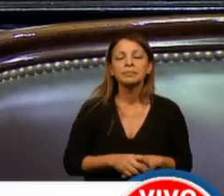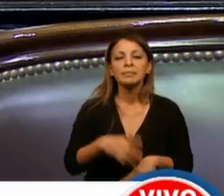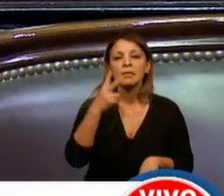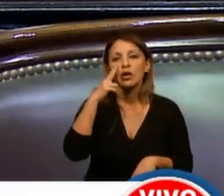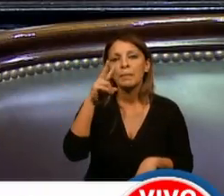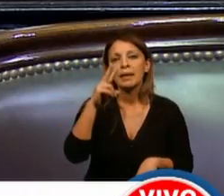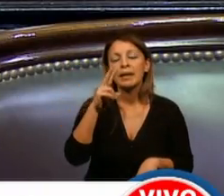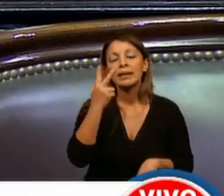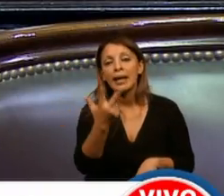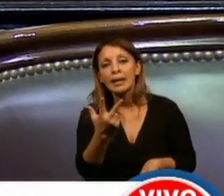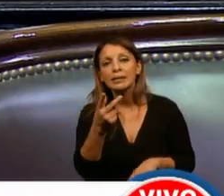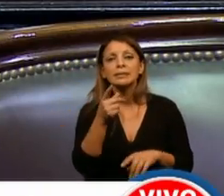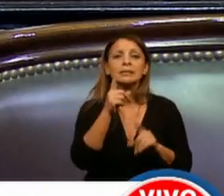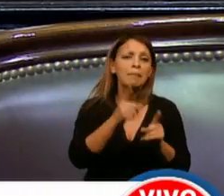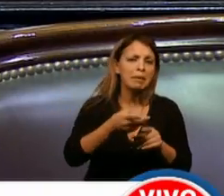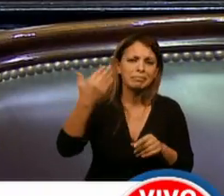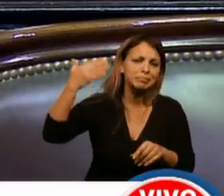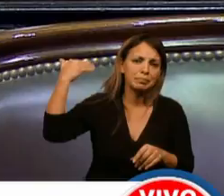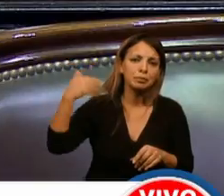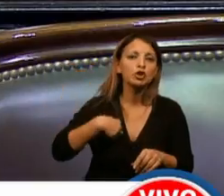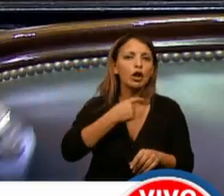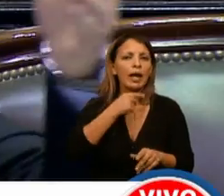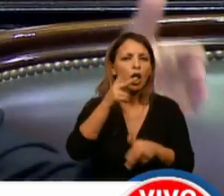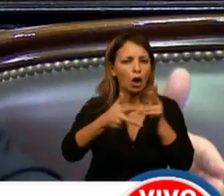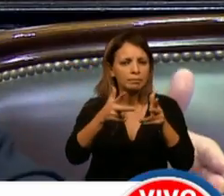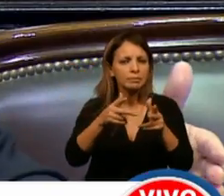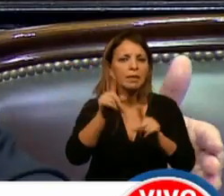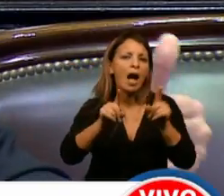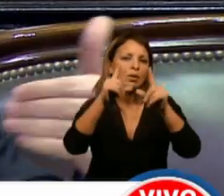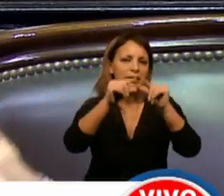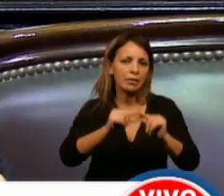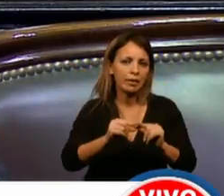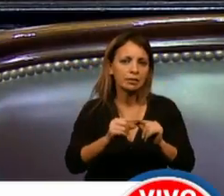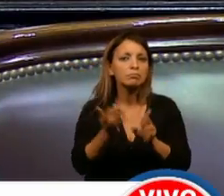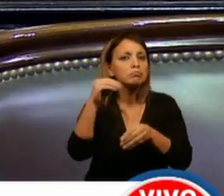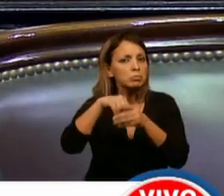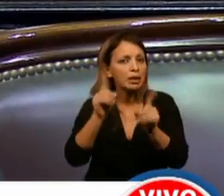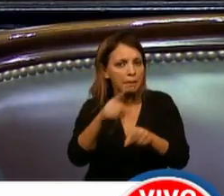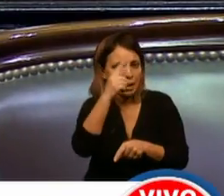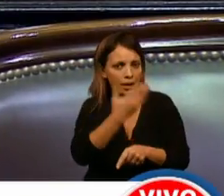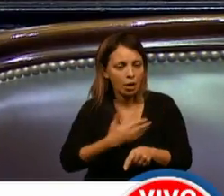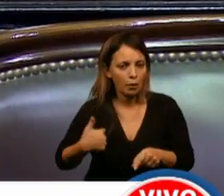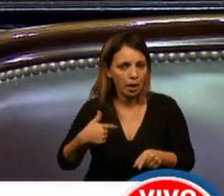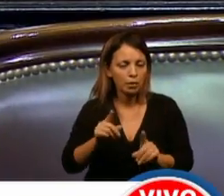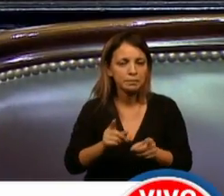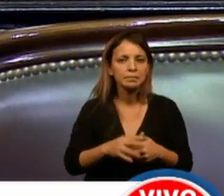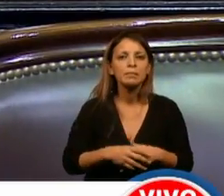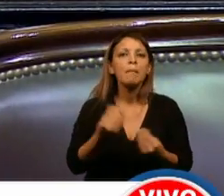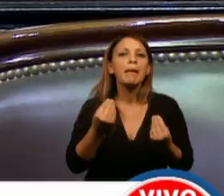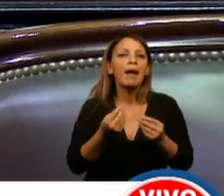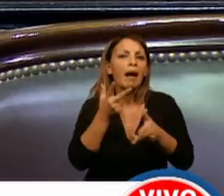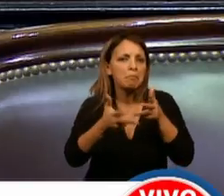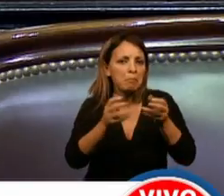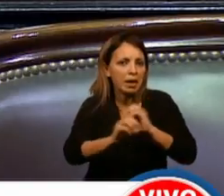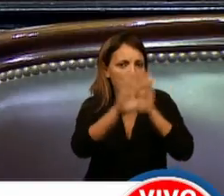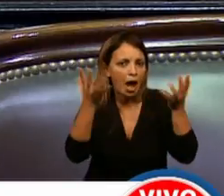2015 yo quiero dar algunas cifras que involucran también al último año de nuestra gestión de gobierno para que seamos